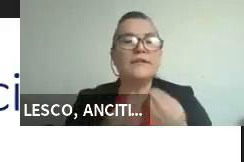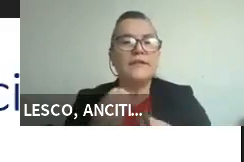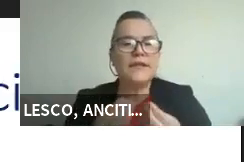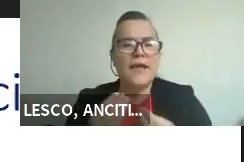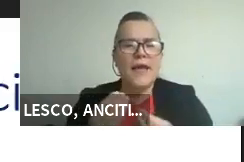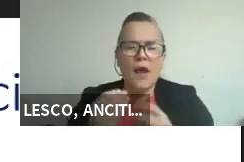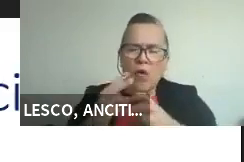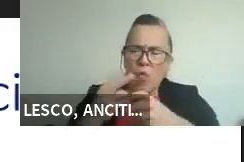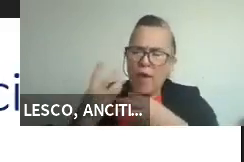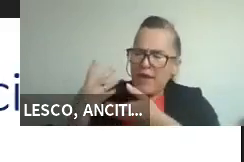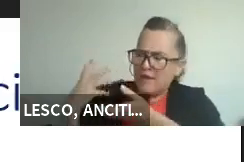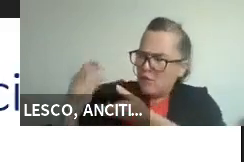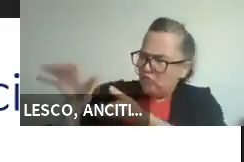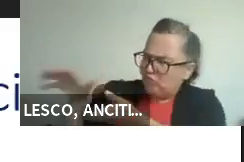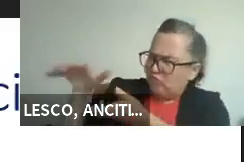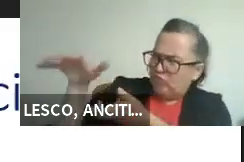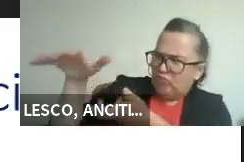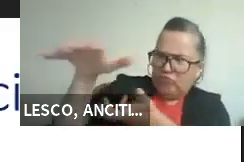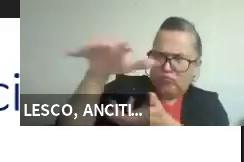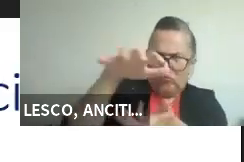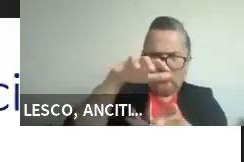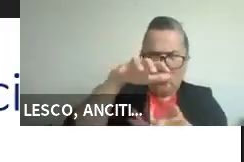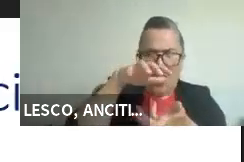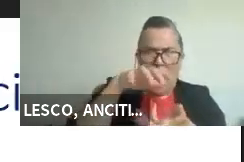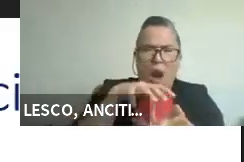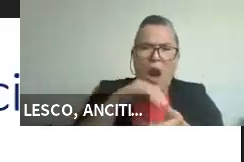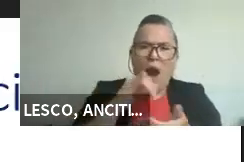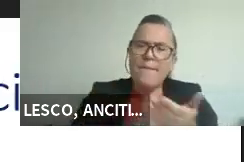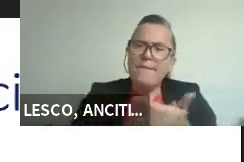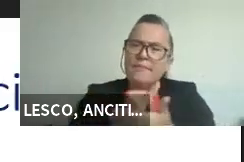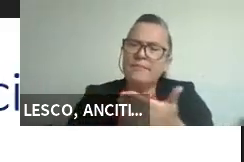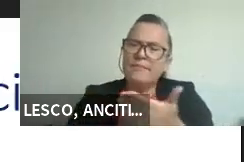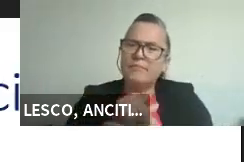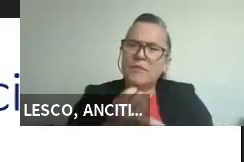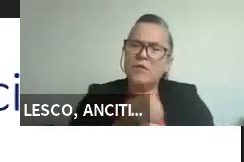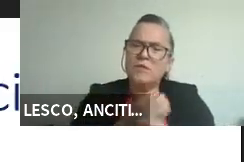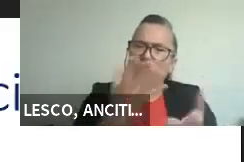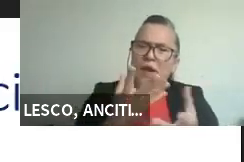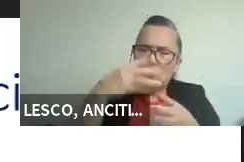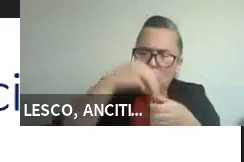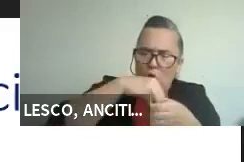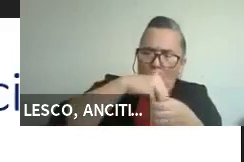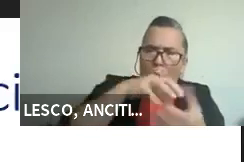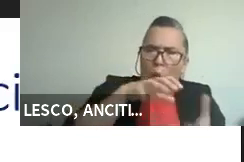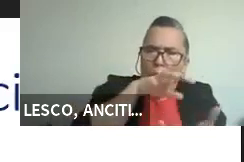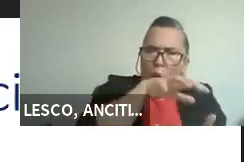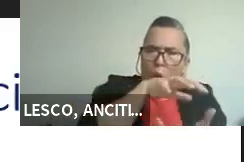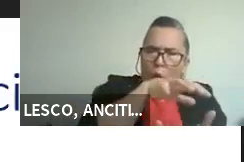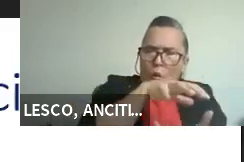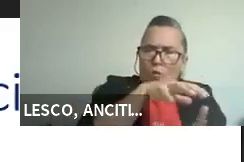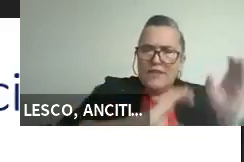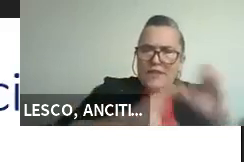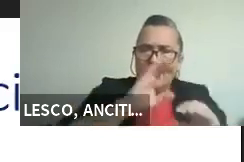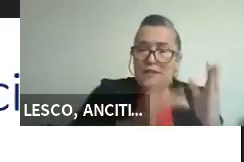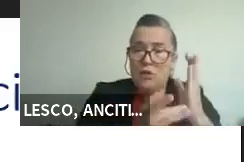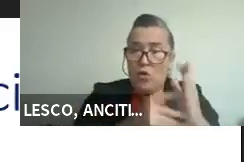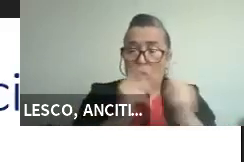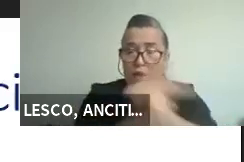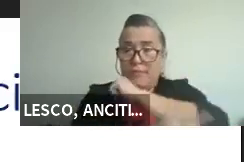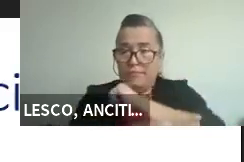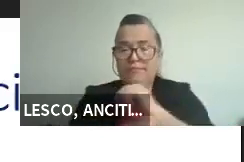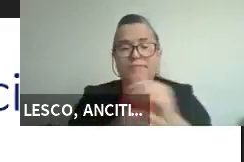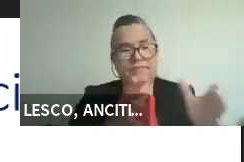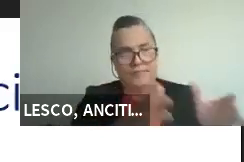tecnológico de las universidades públicas que constituyen un verdadero reservorio de ciencia y tecnología del país tenemos